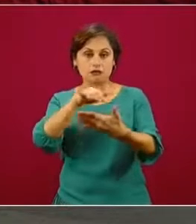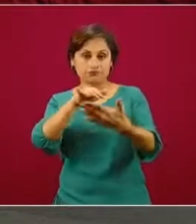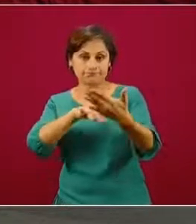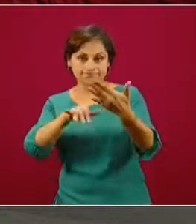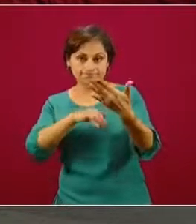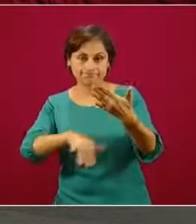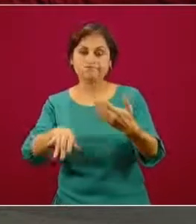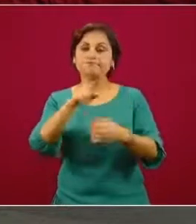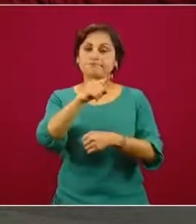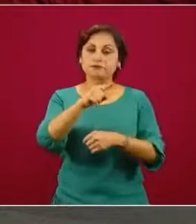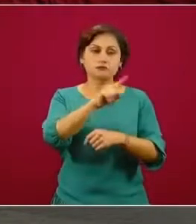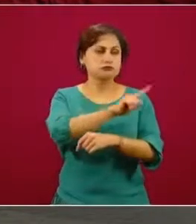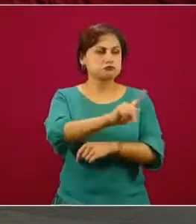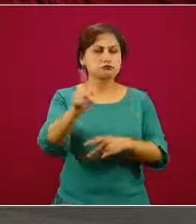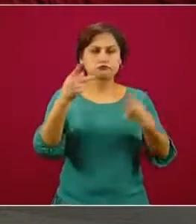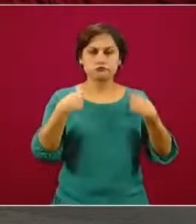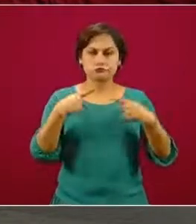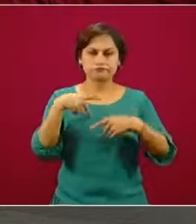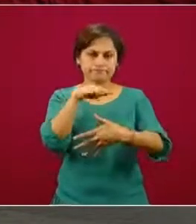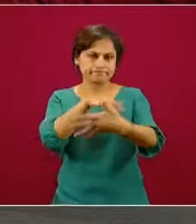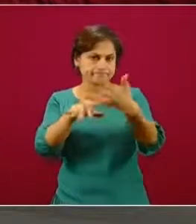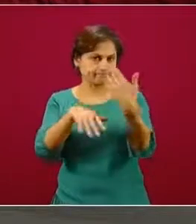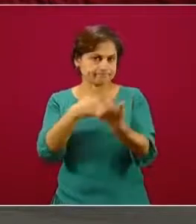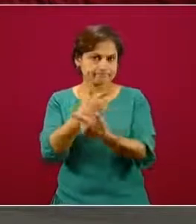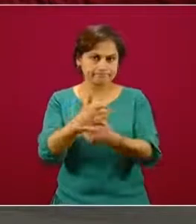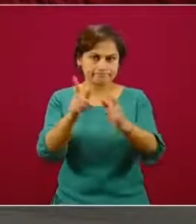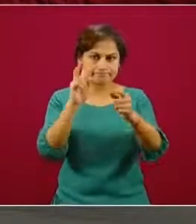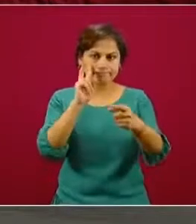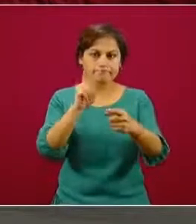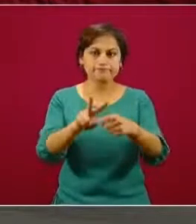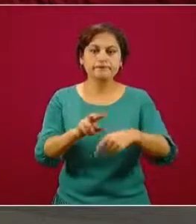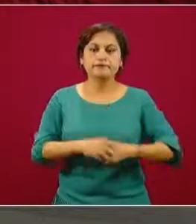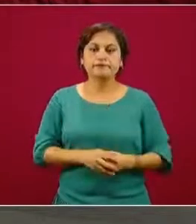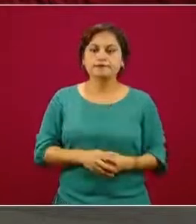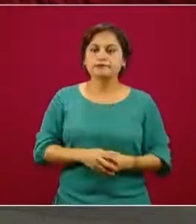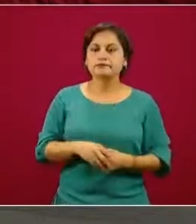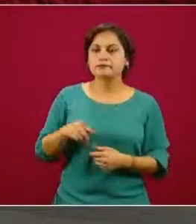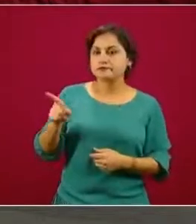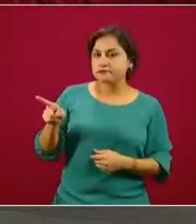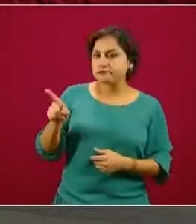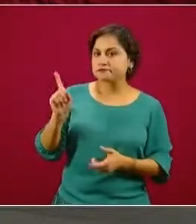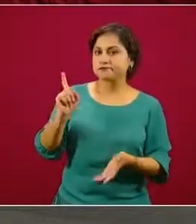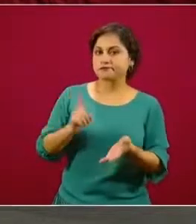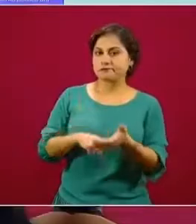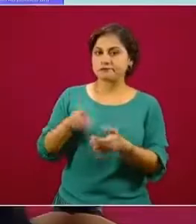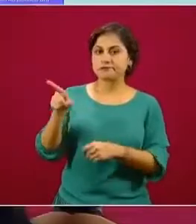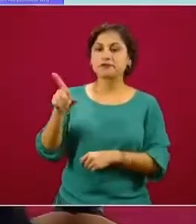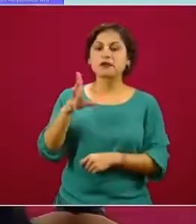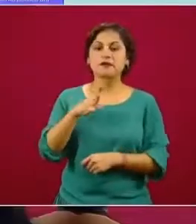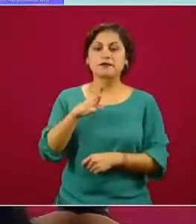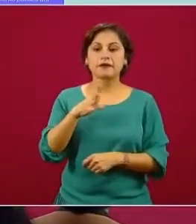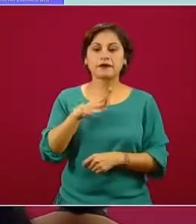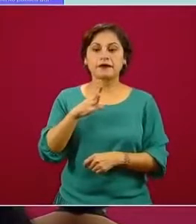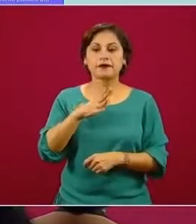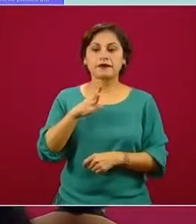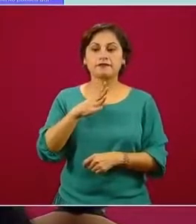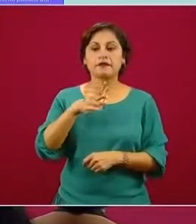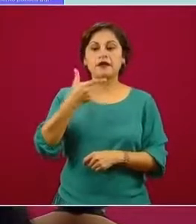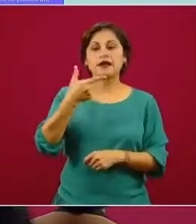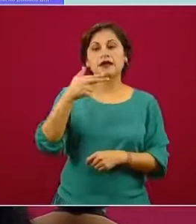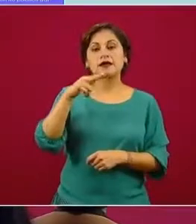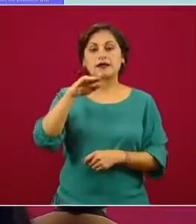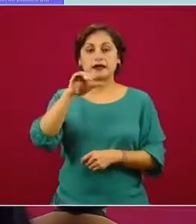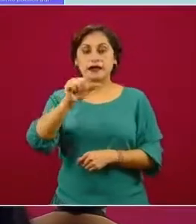general. No sé si aquí está, pero sí, sin duda está aquí la guía